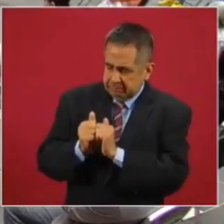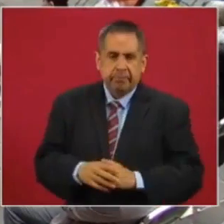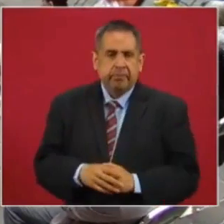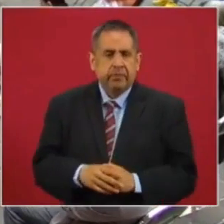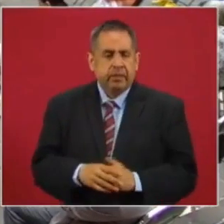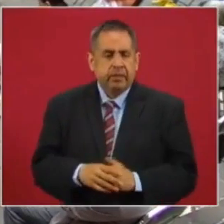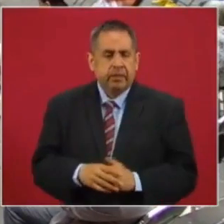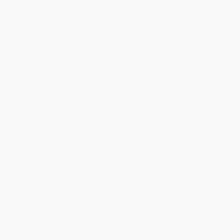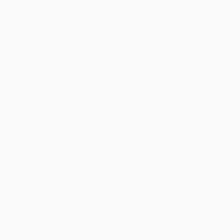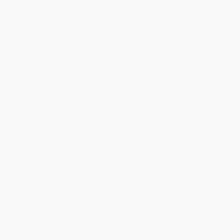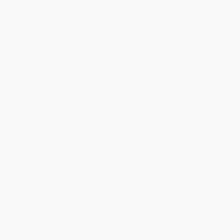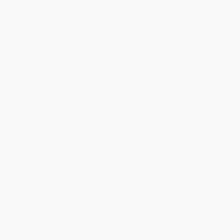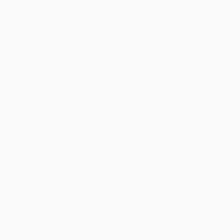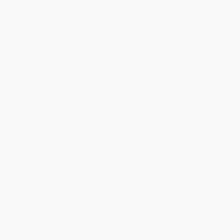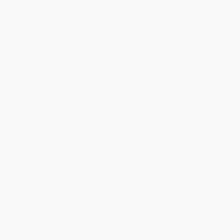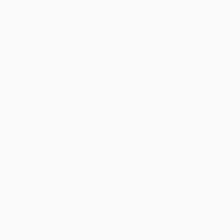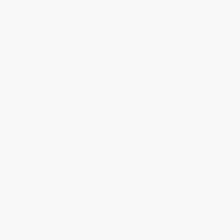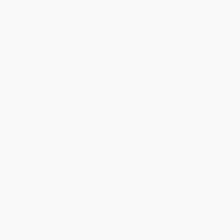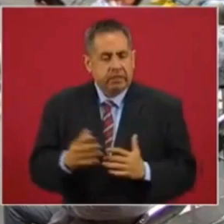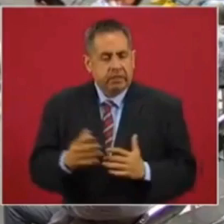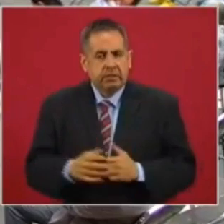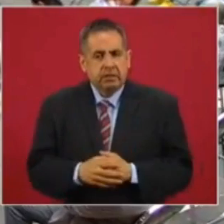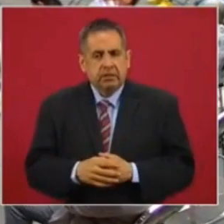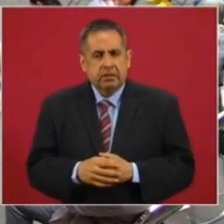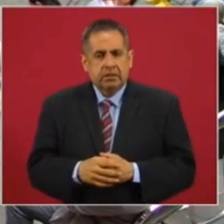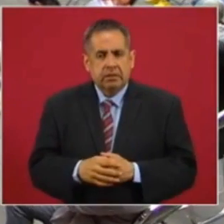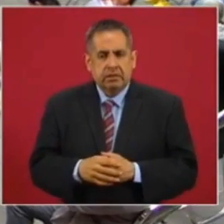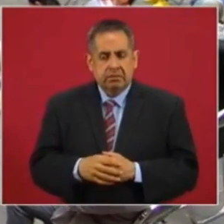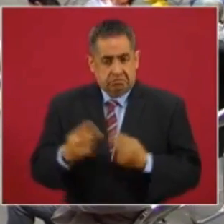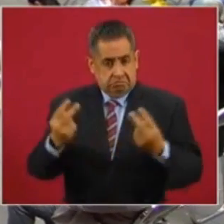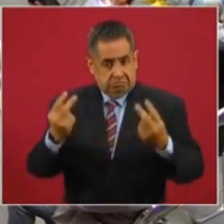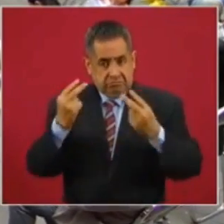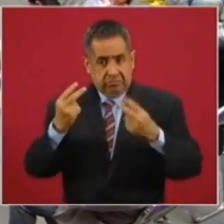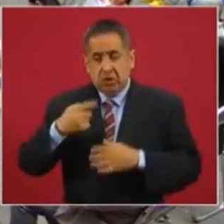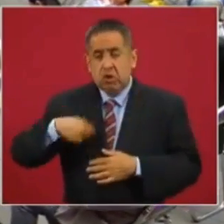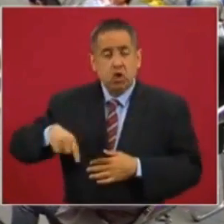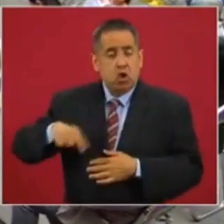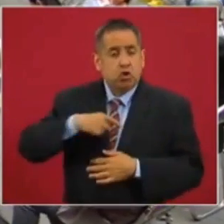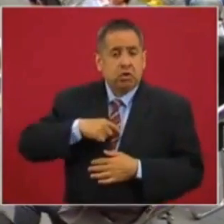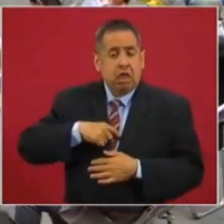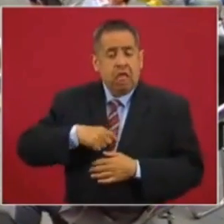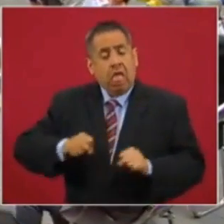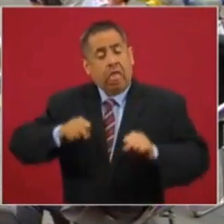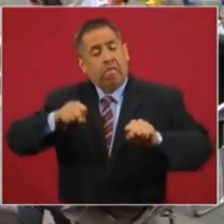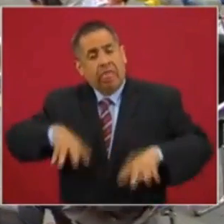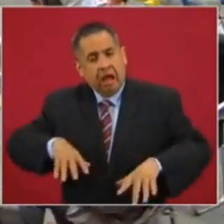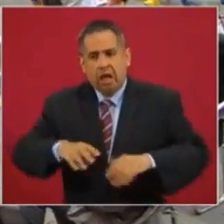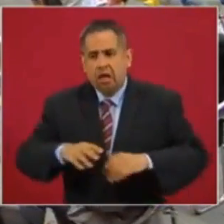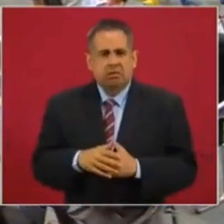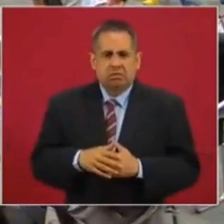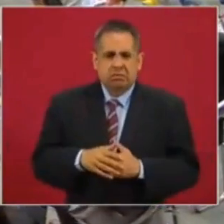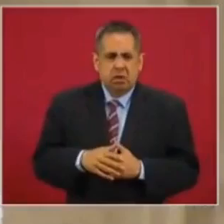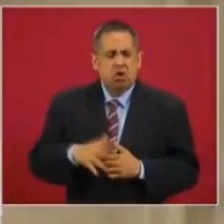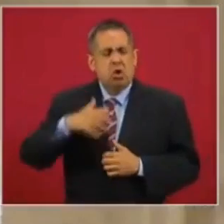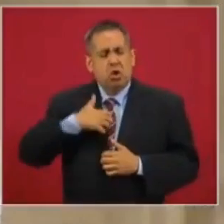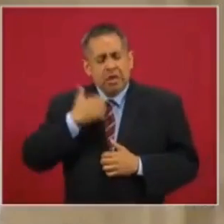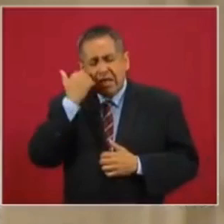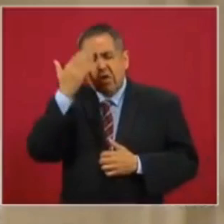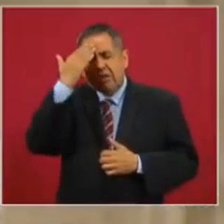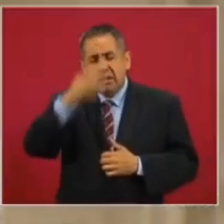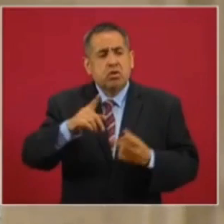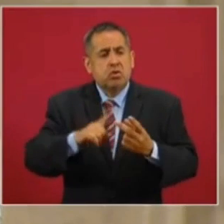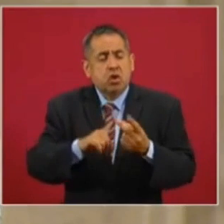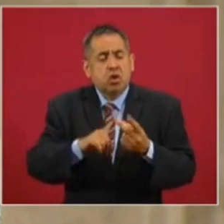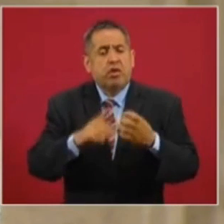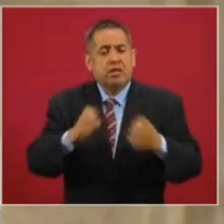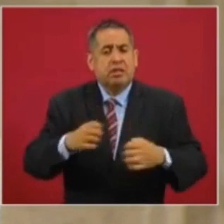pues como ve pero nosotros no hemos dejado de exigir la presentación de nuestros hijos no hemos dejado